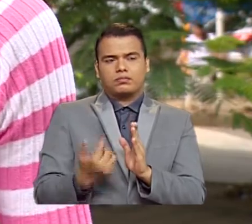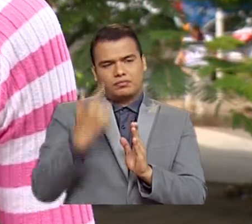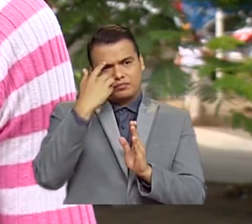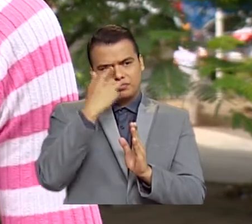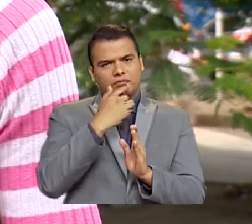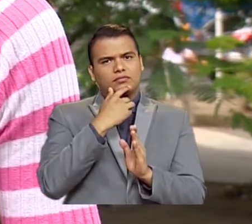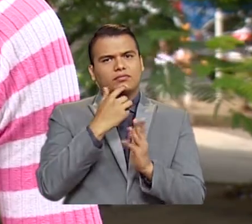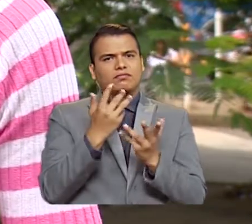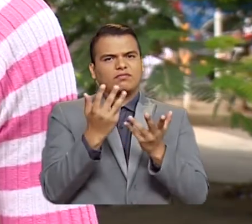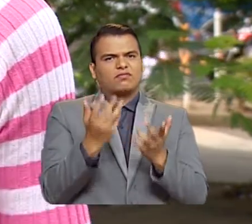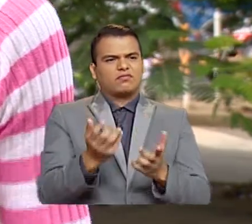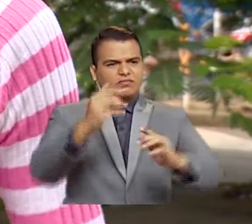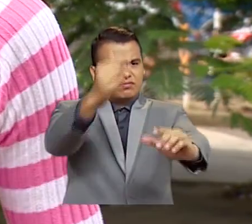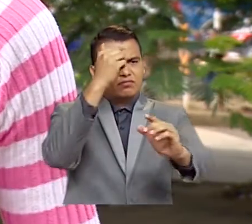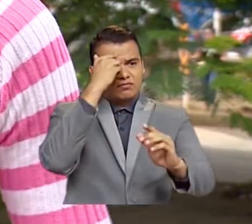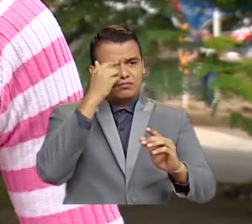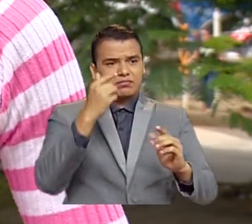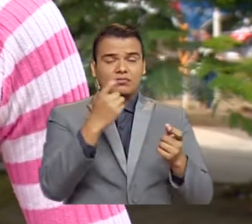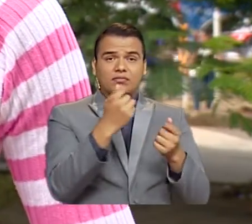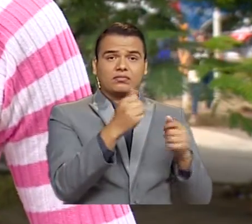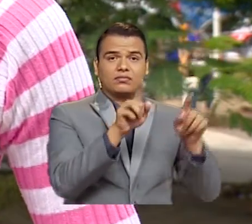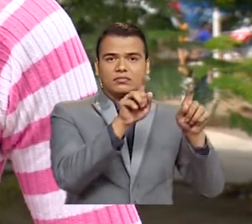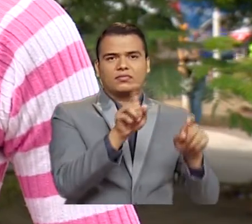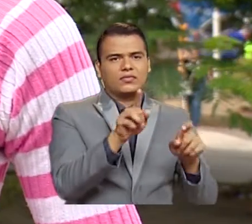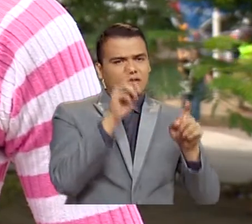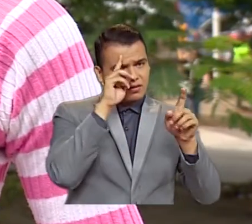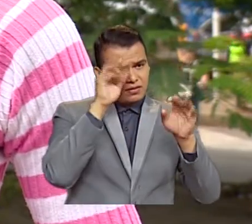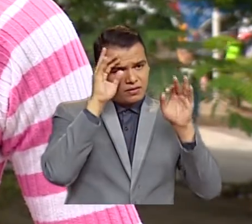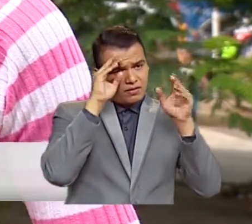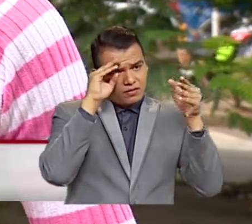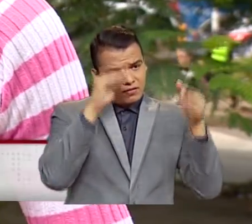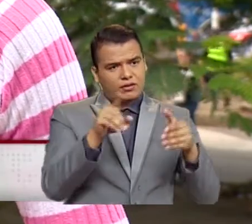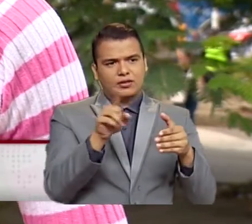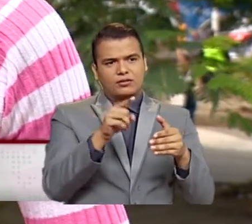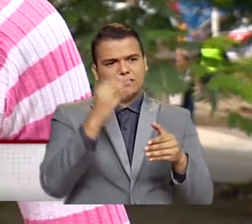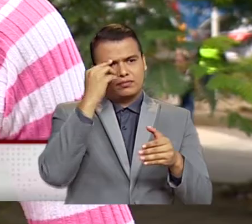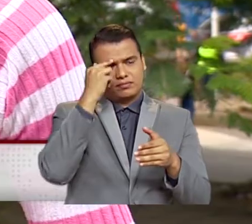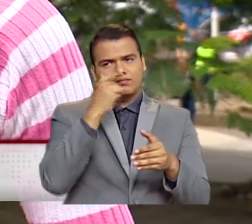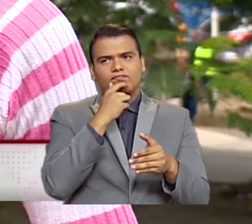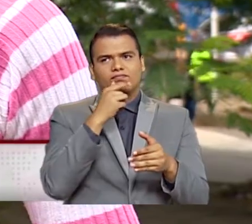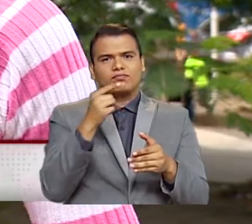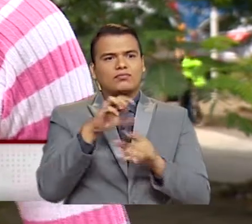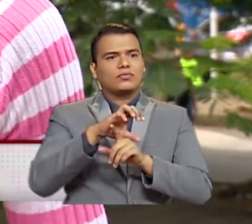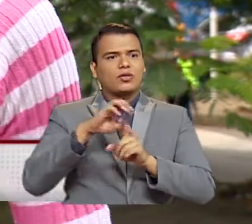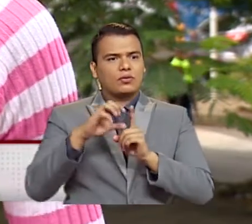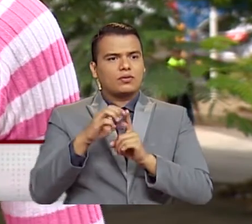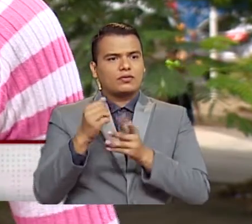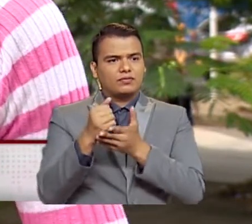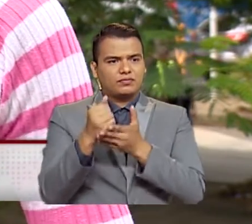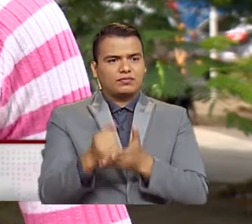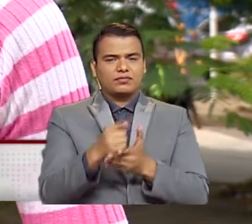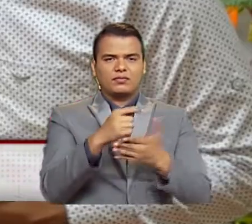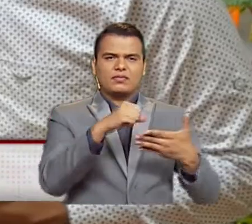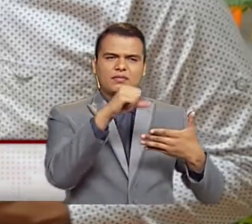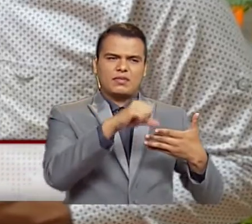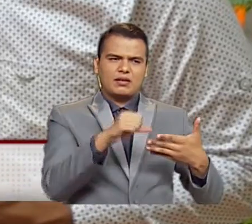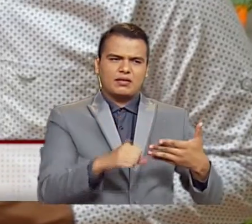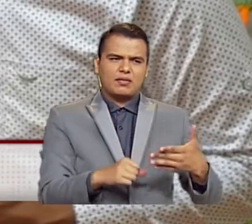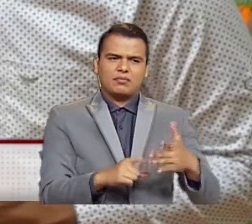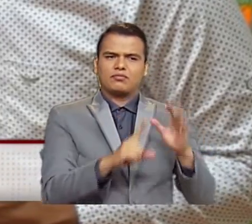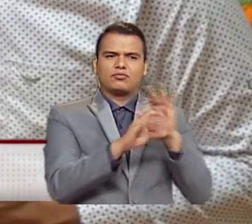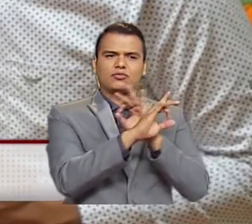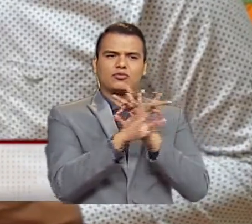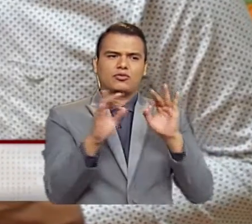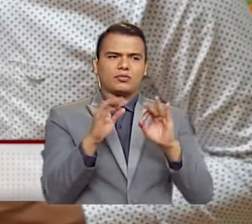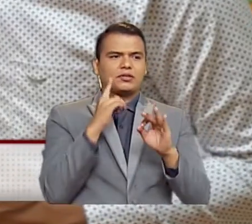decidí apostarle más que por un tema económico, porque yo sentía que la cultura es la única forma de resarcir lo malo que pasa en la